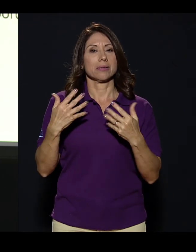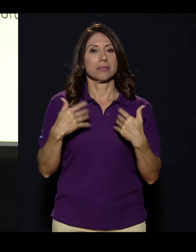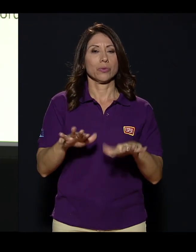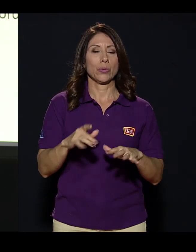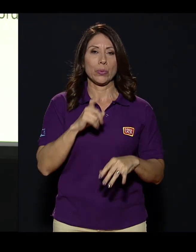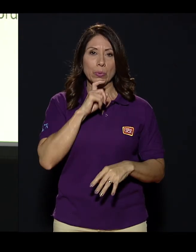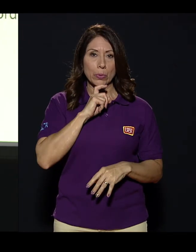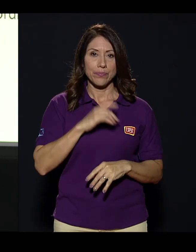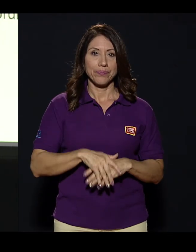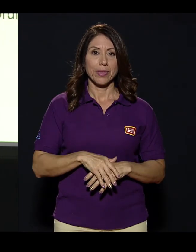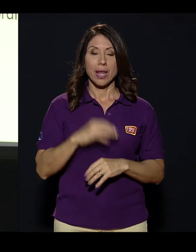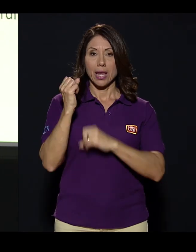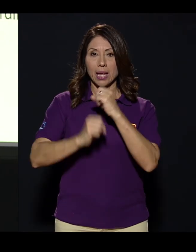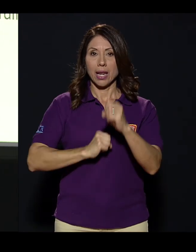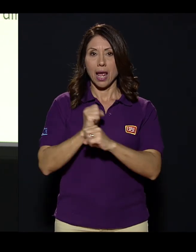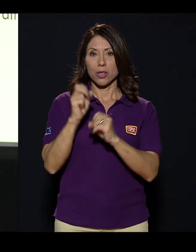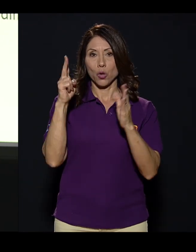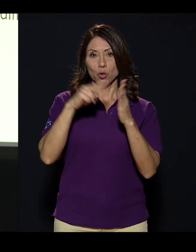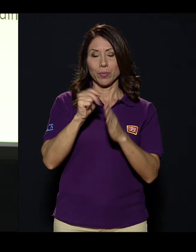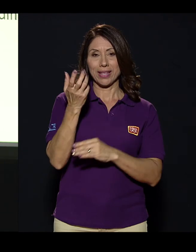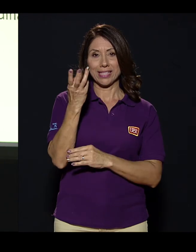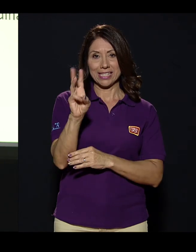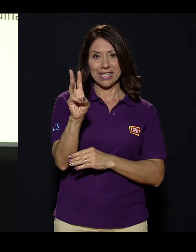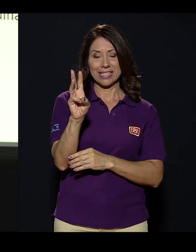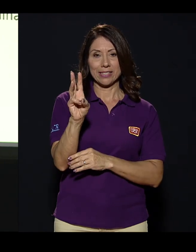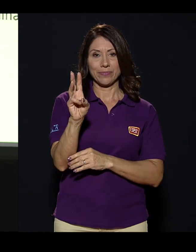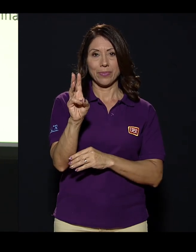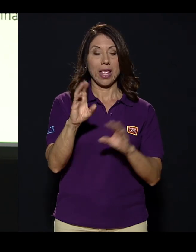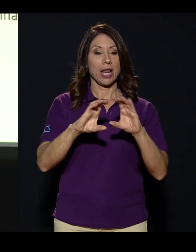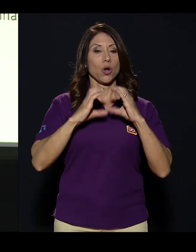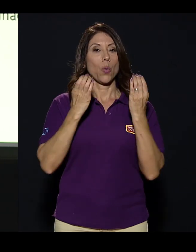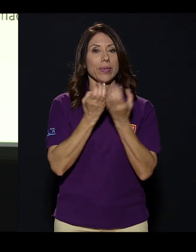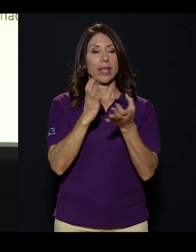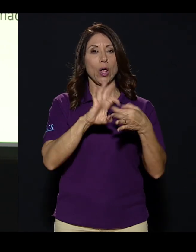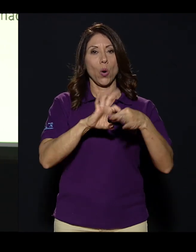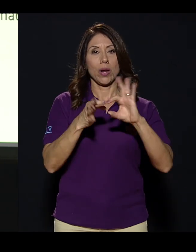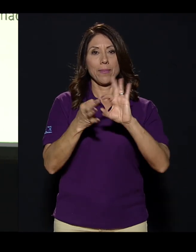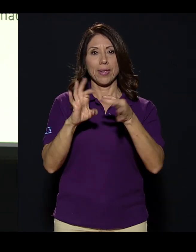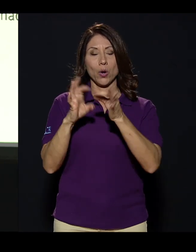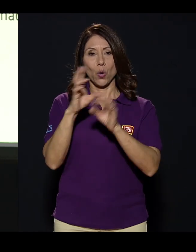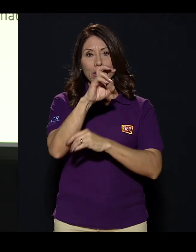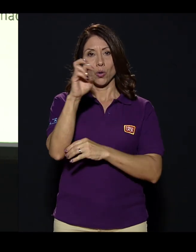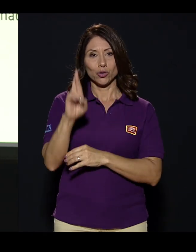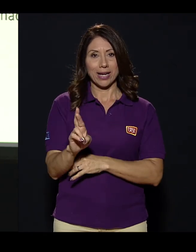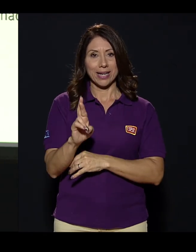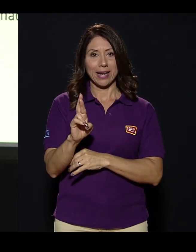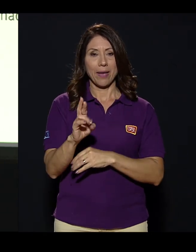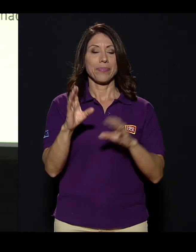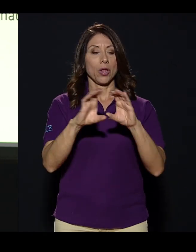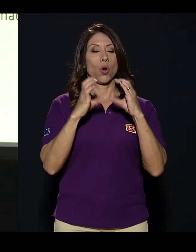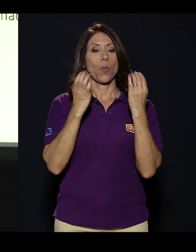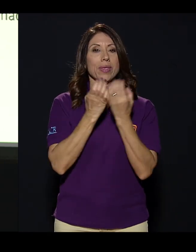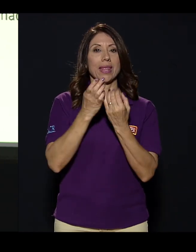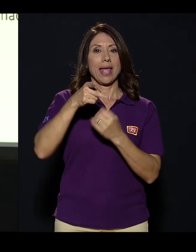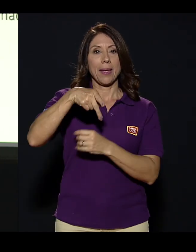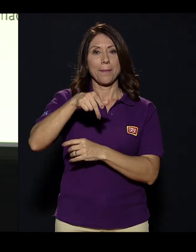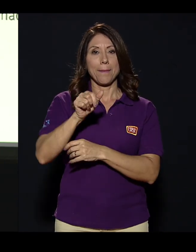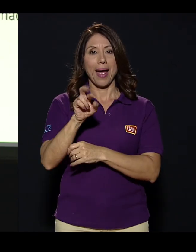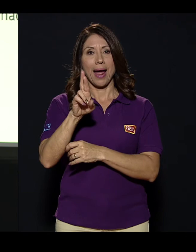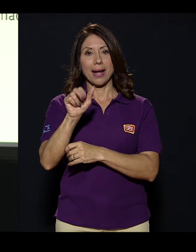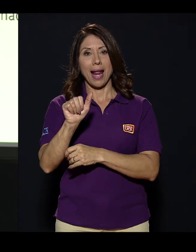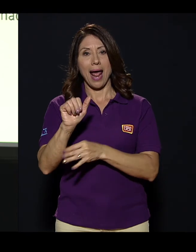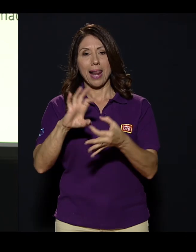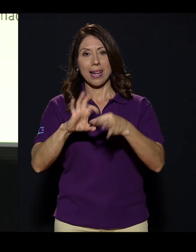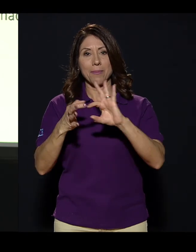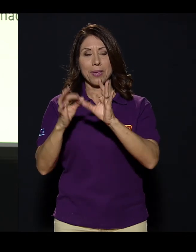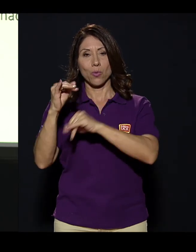Comité Paralímpico Internacional le pide que se haga cargo del movimiento paralímpico del país. Dada una situación estructural